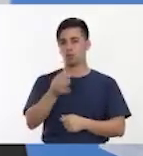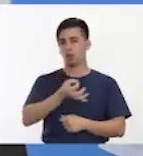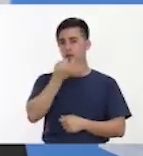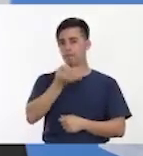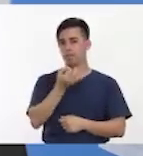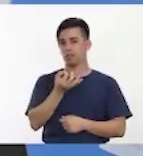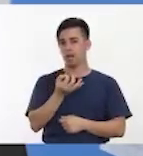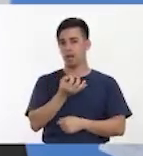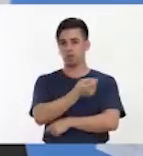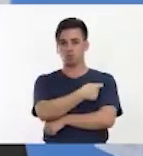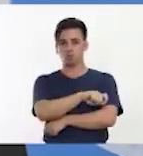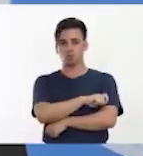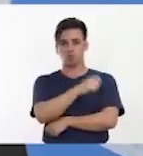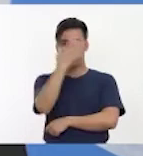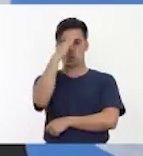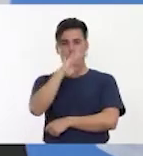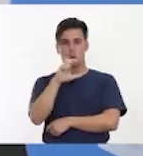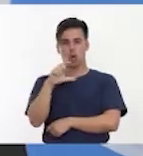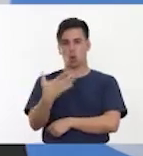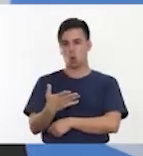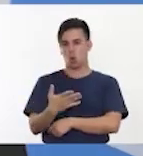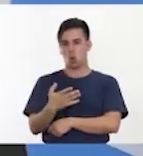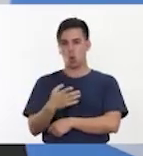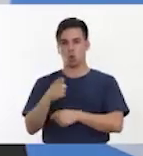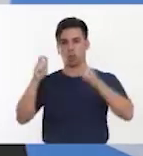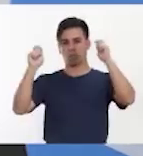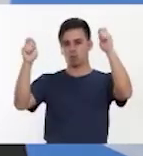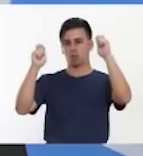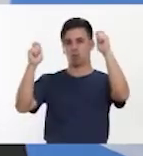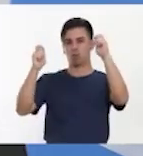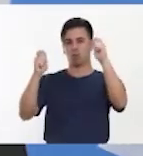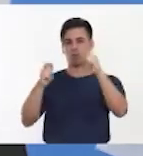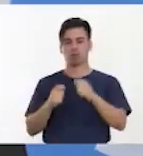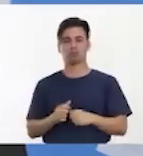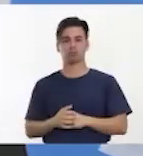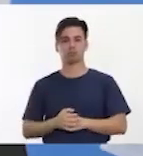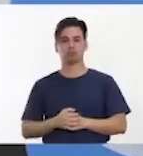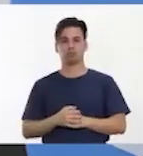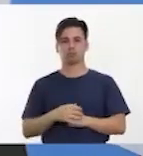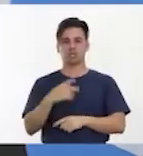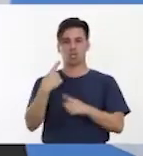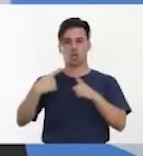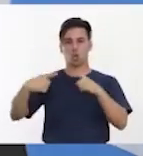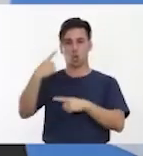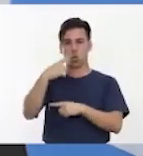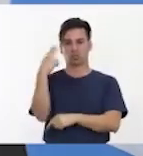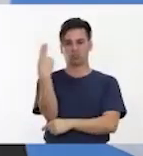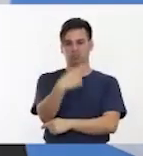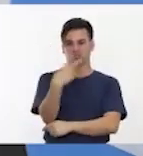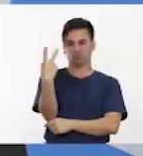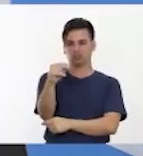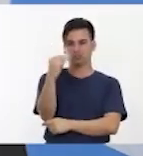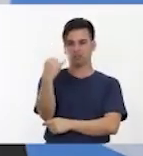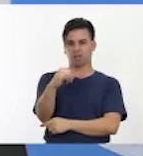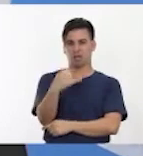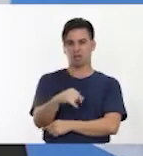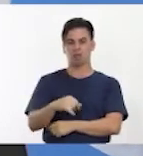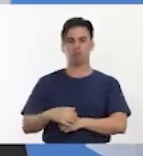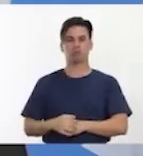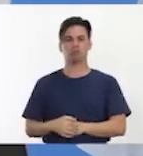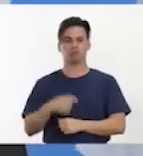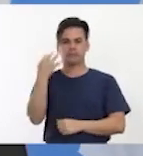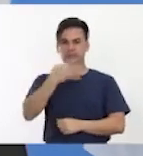cubano a estas agresiones, siempre en apoyo a la revolución y en